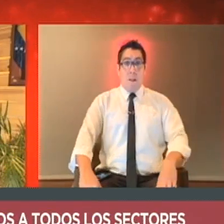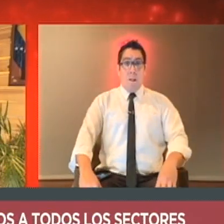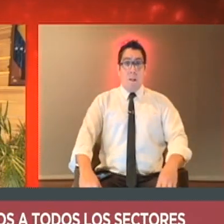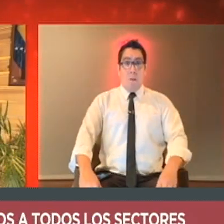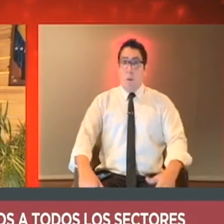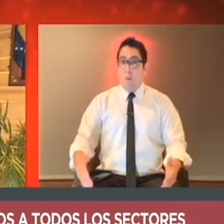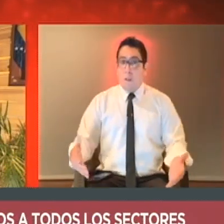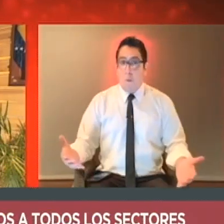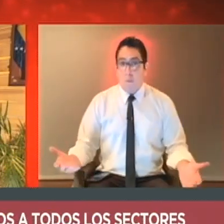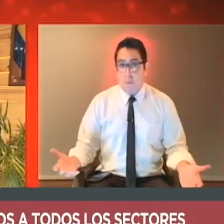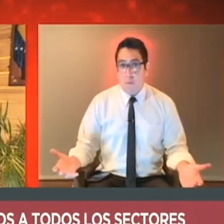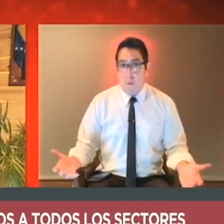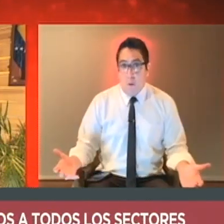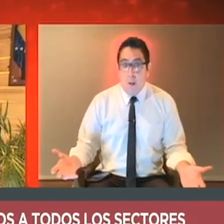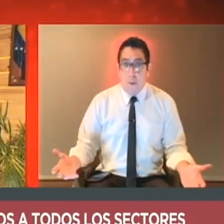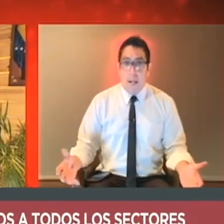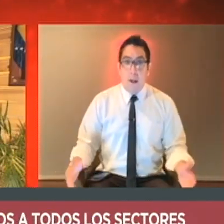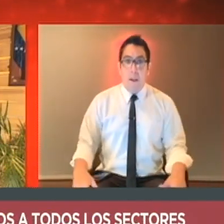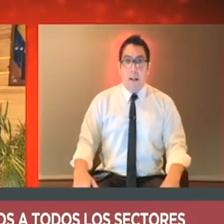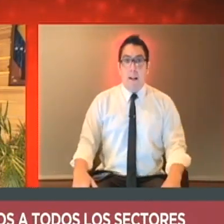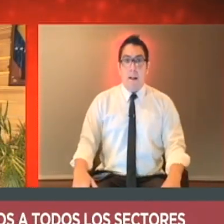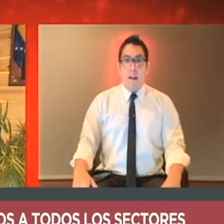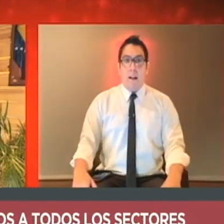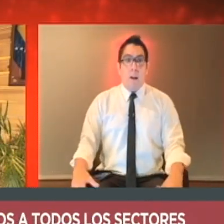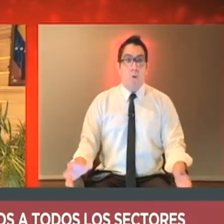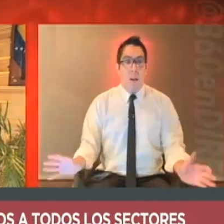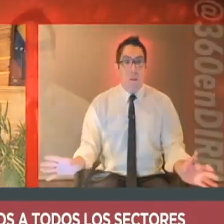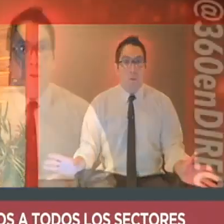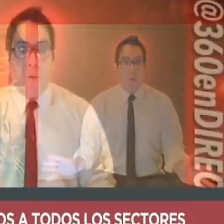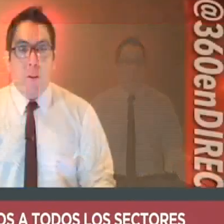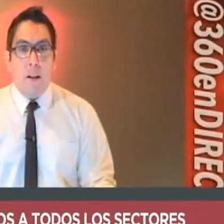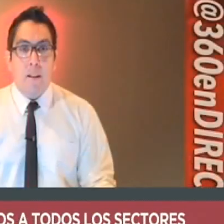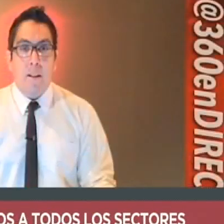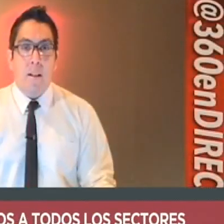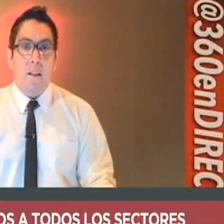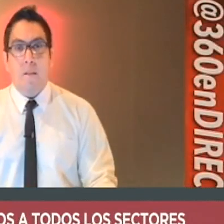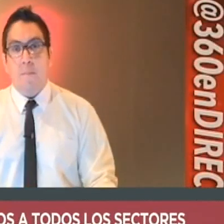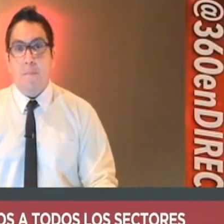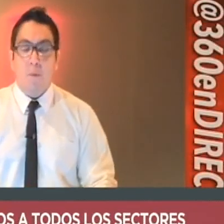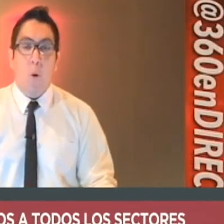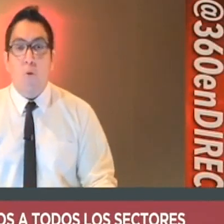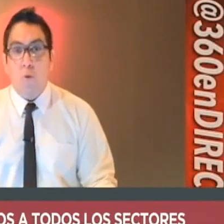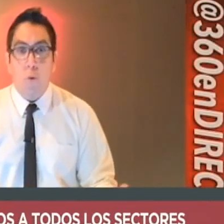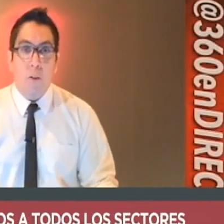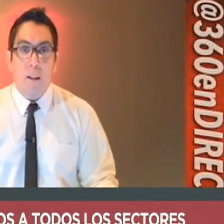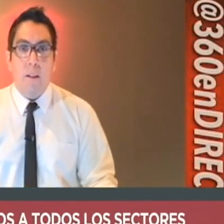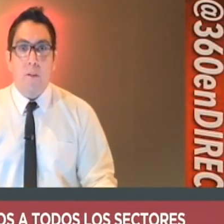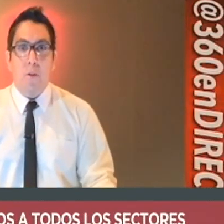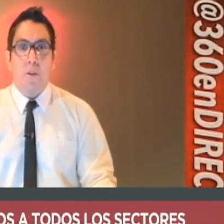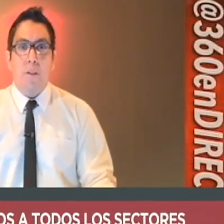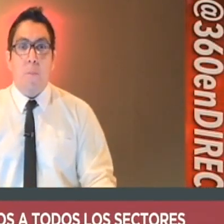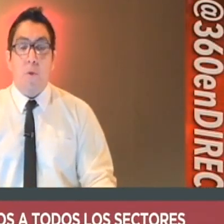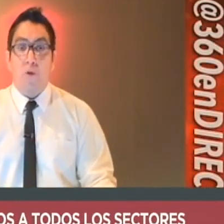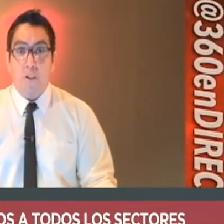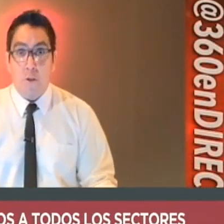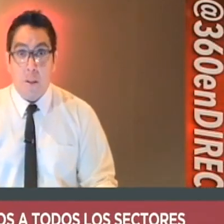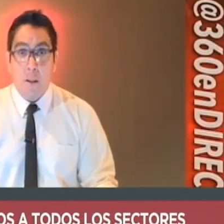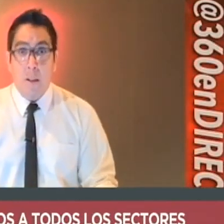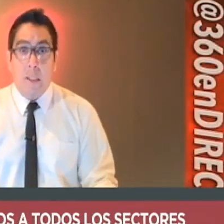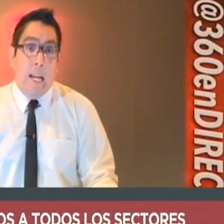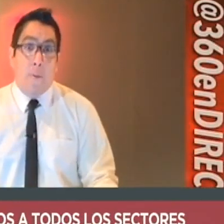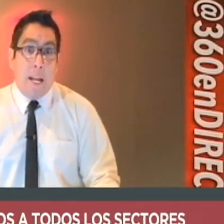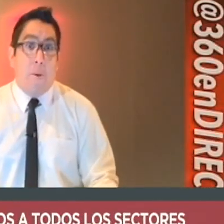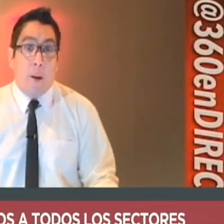Profesor, nos encontramos con una variable que es la que ha causado toda esta consulta y todo este